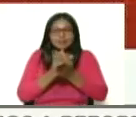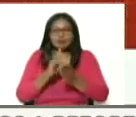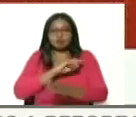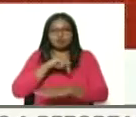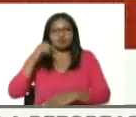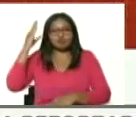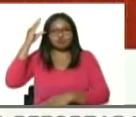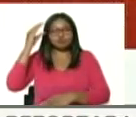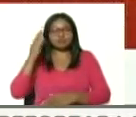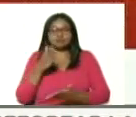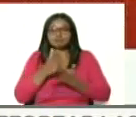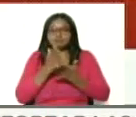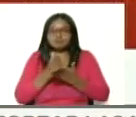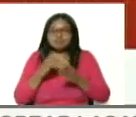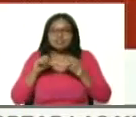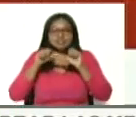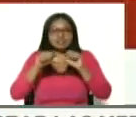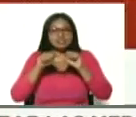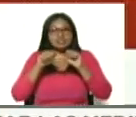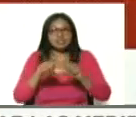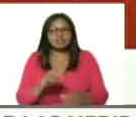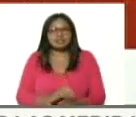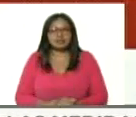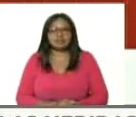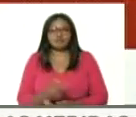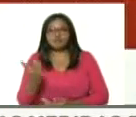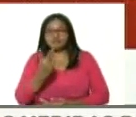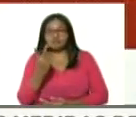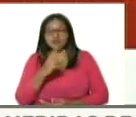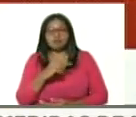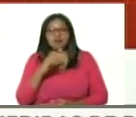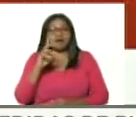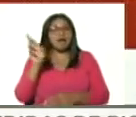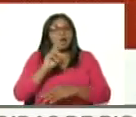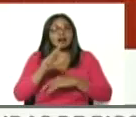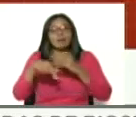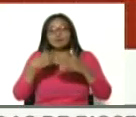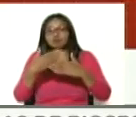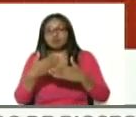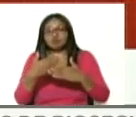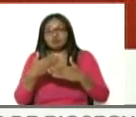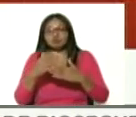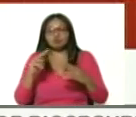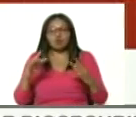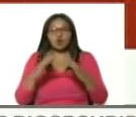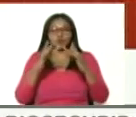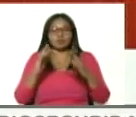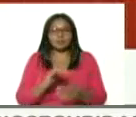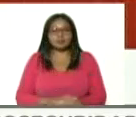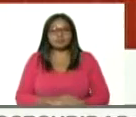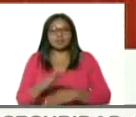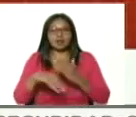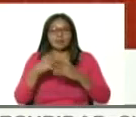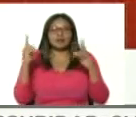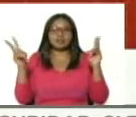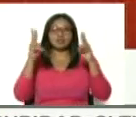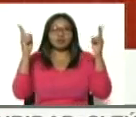conciencia. Michael, Marta, pronto nos vemos por allá. ¡Hasta la victoria